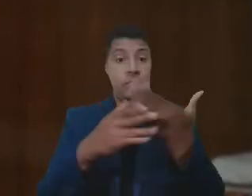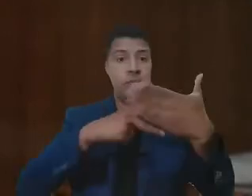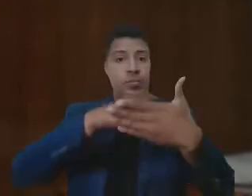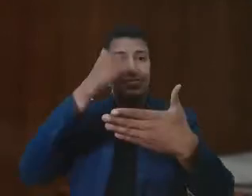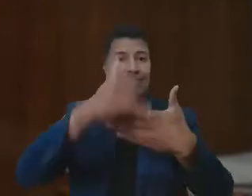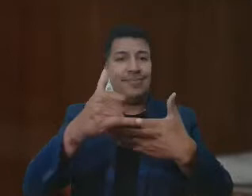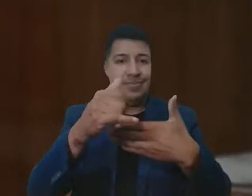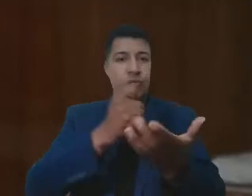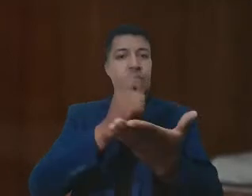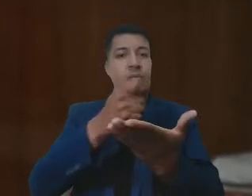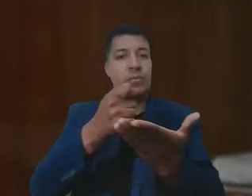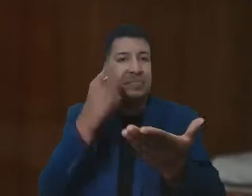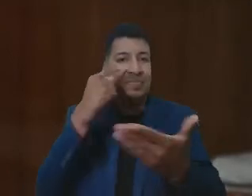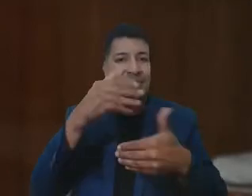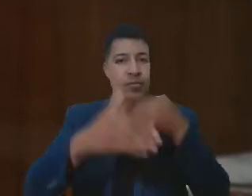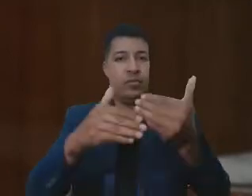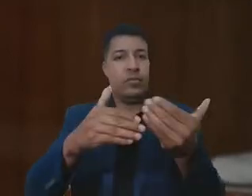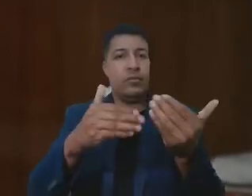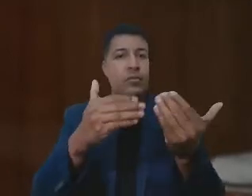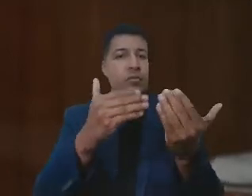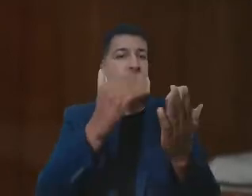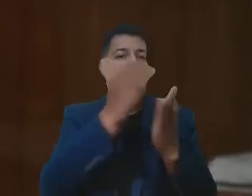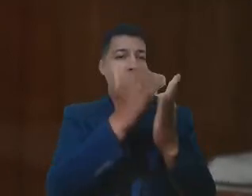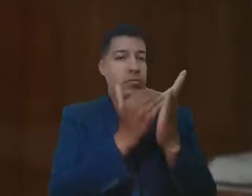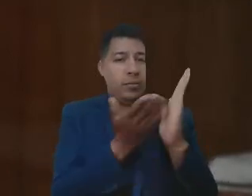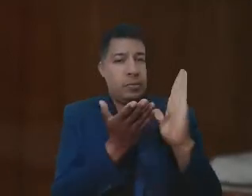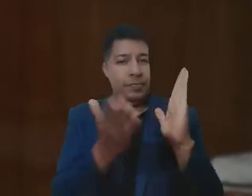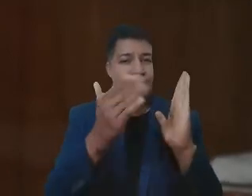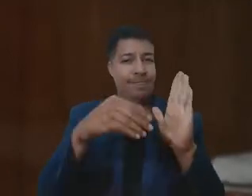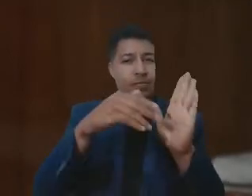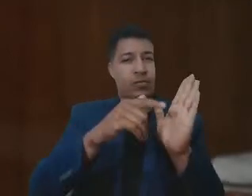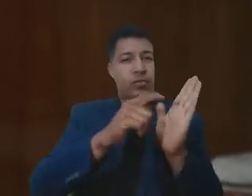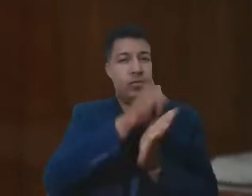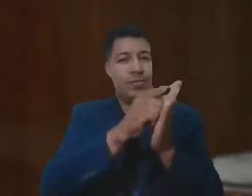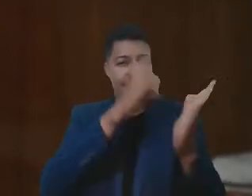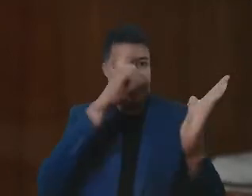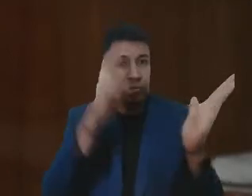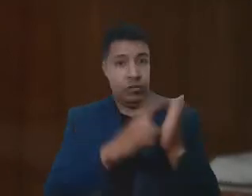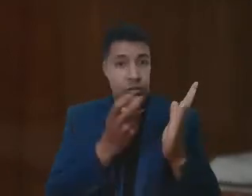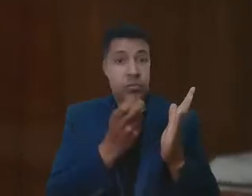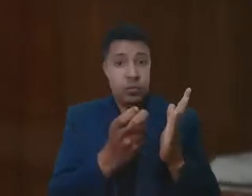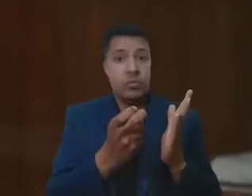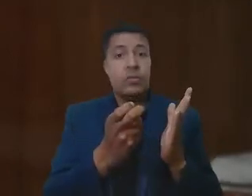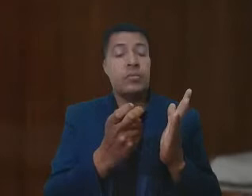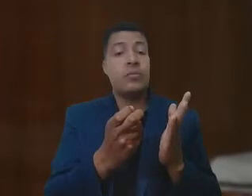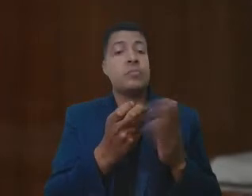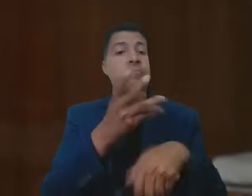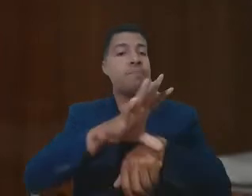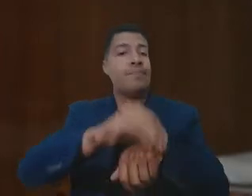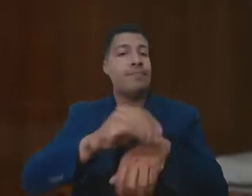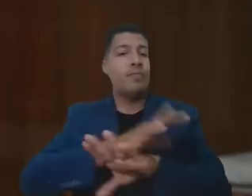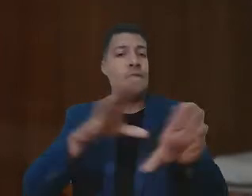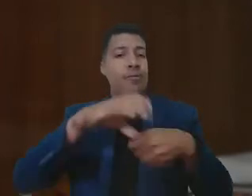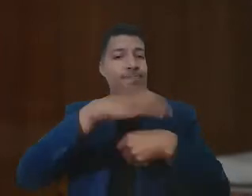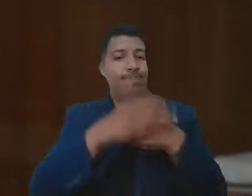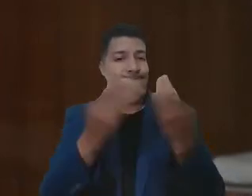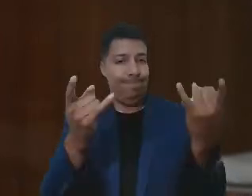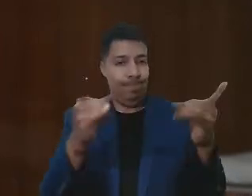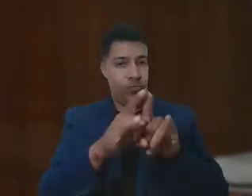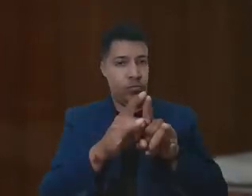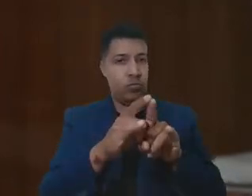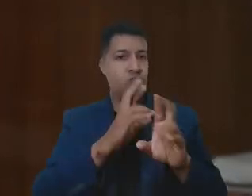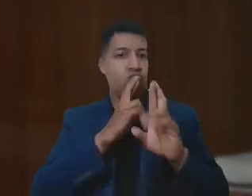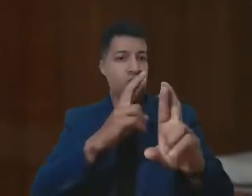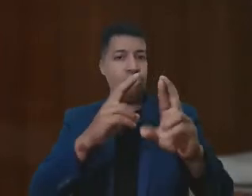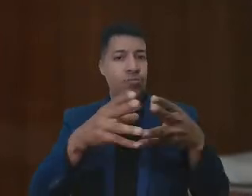cumplimentados los siguientes requisitos legales de fondo y forma, nos permitimos concluir los siguientes resolutivos.